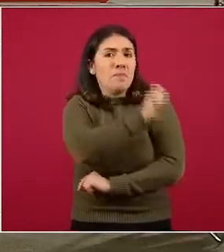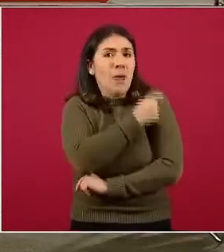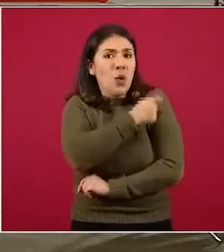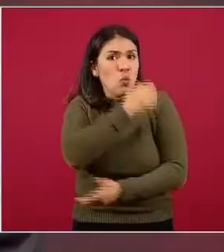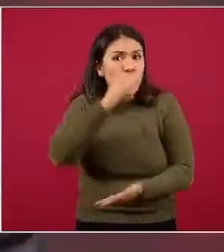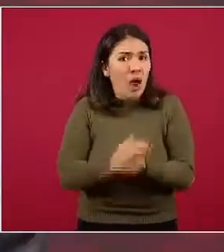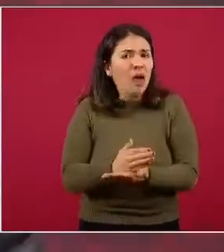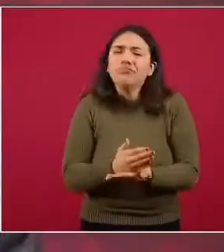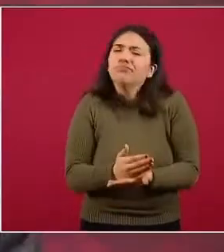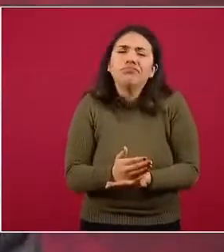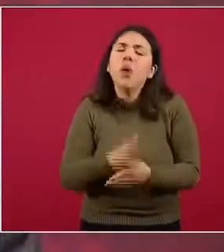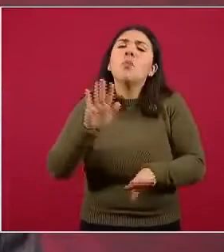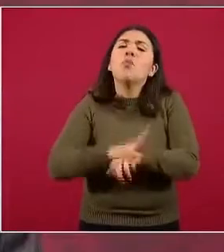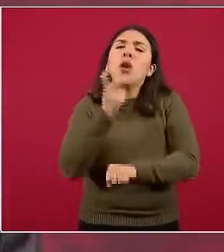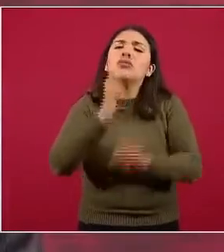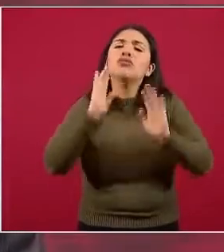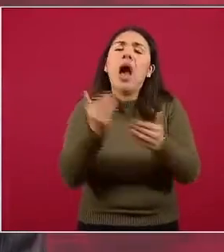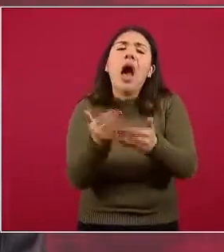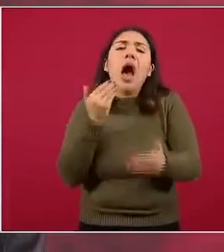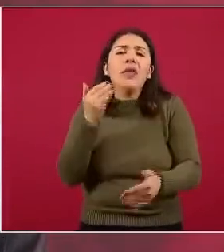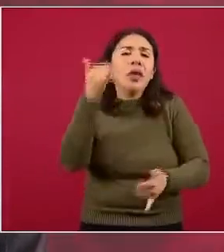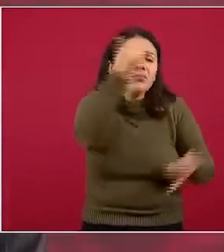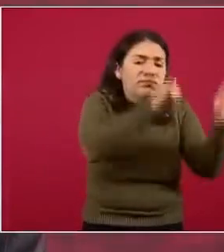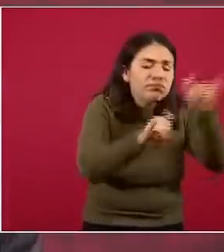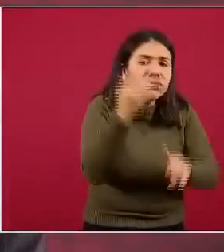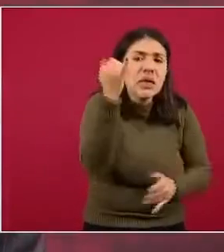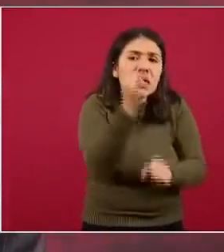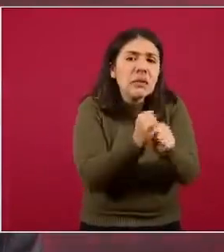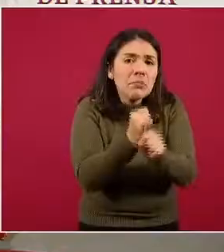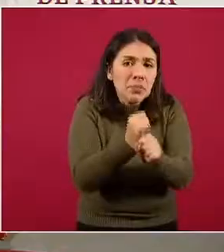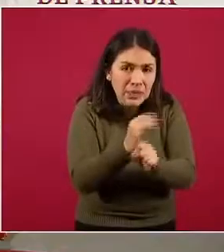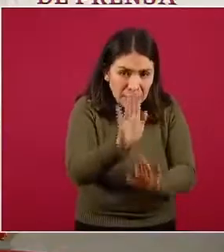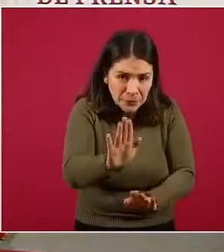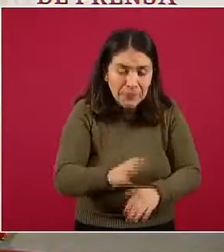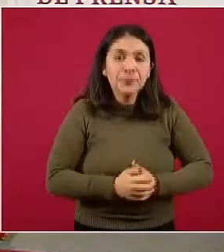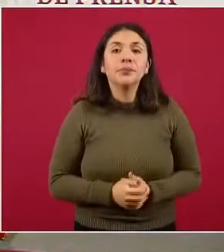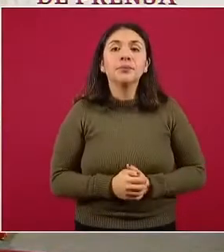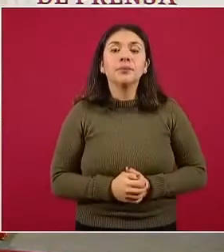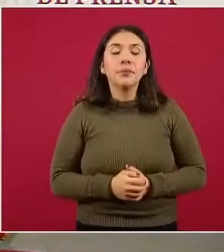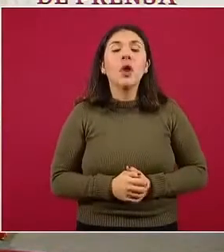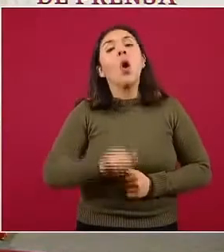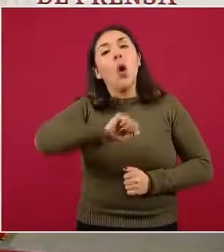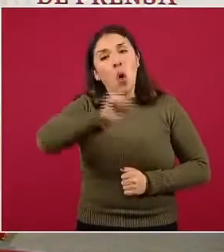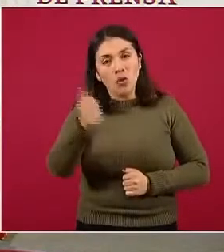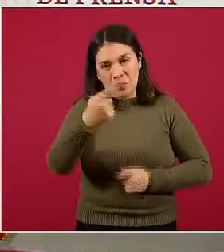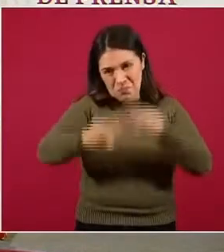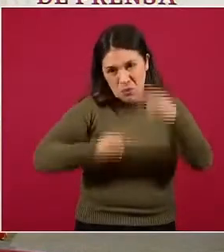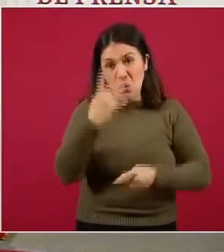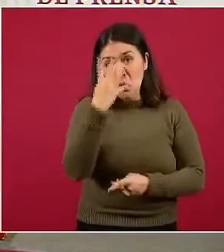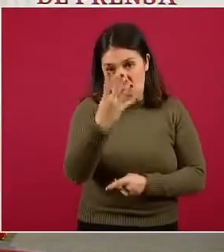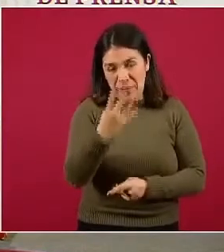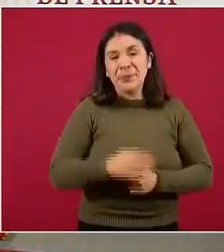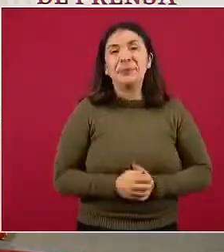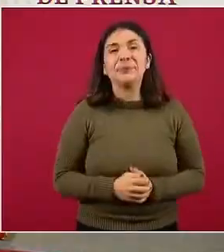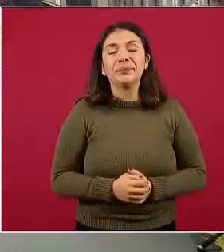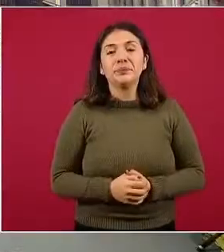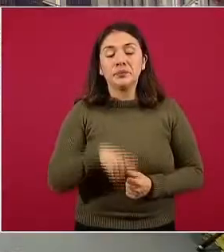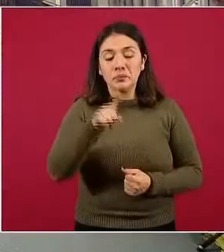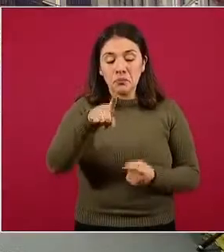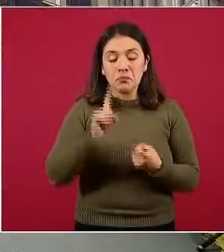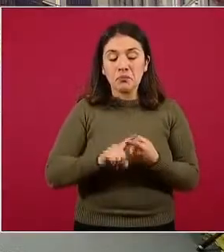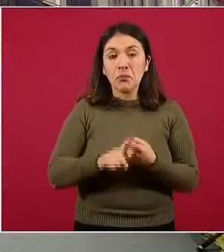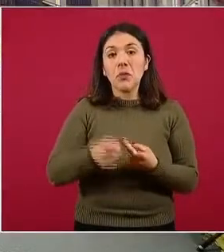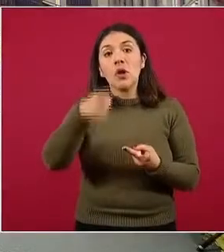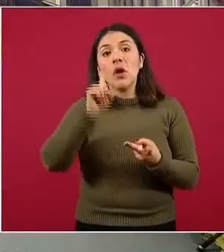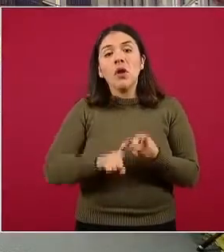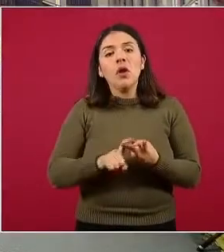porque para eso se hicieron los ensayos clínicos. Ahora, vamos a abordar sus 4 preguntas. La pregunta